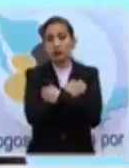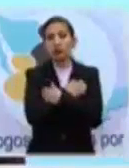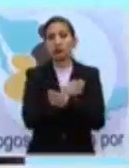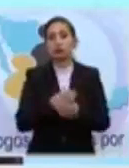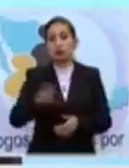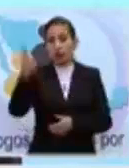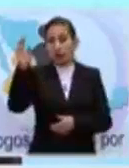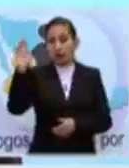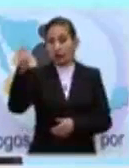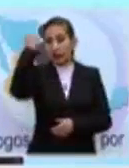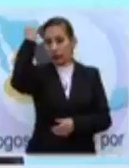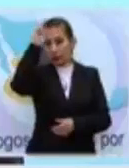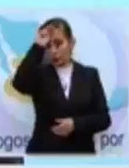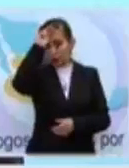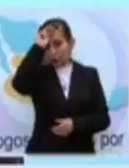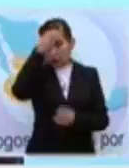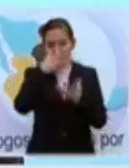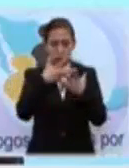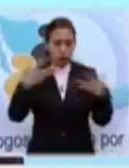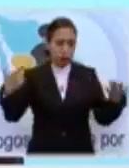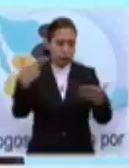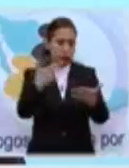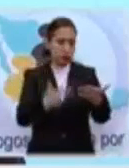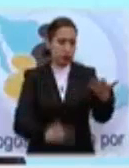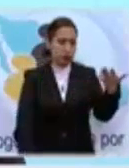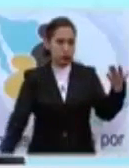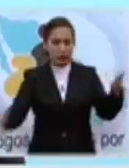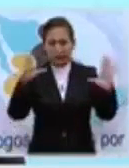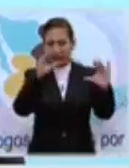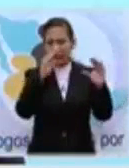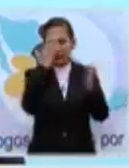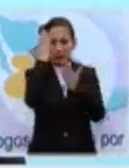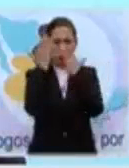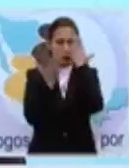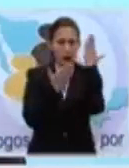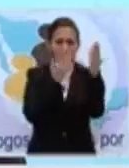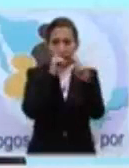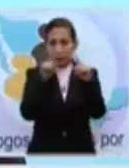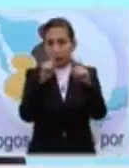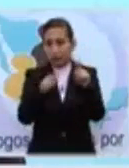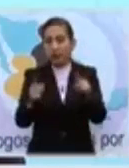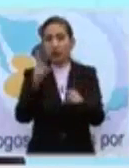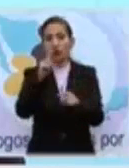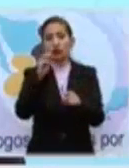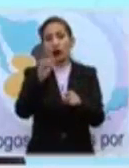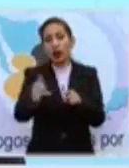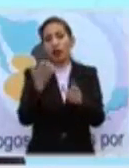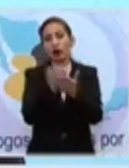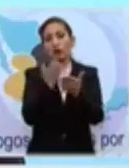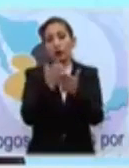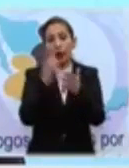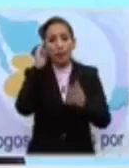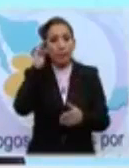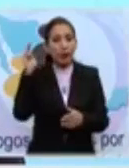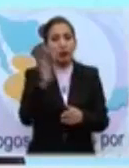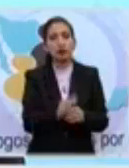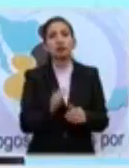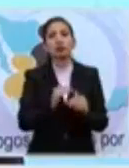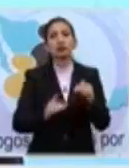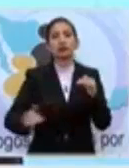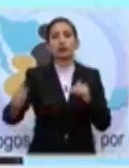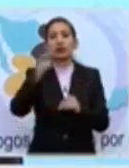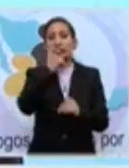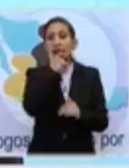Monterrey. Tiene una amplísima formación académica, cuenta con un doctorado en Economía y una maestría por la Universidad de Oxford, en